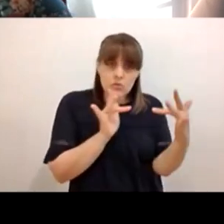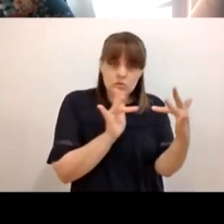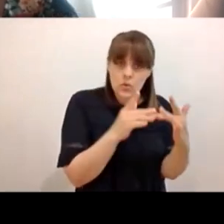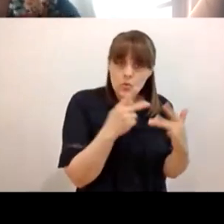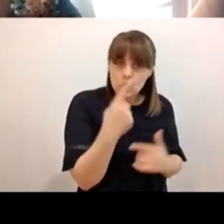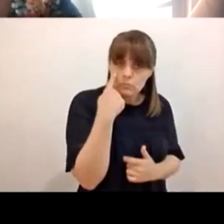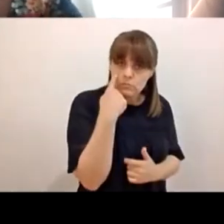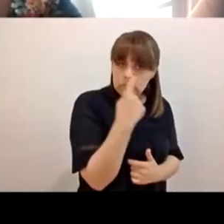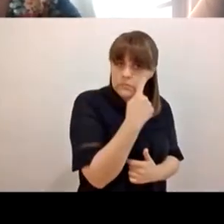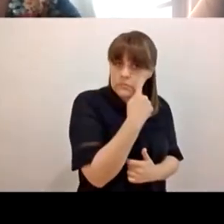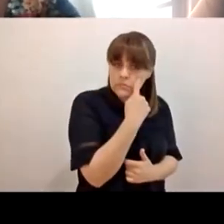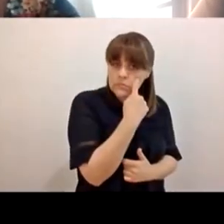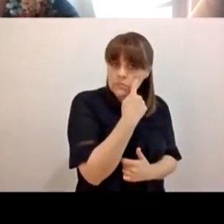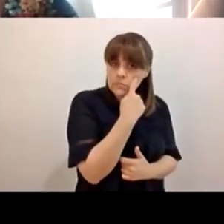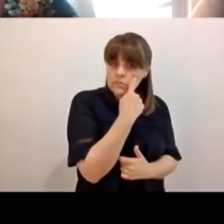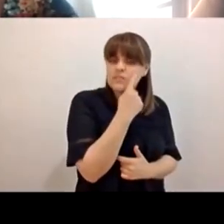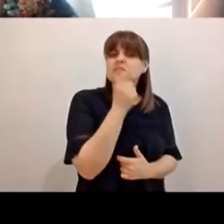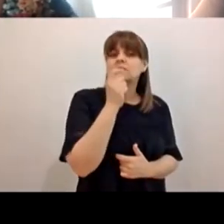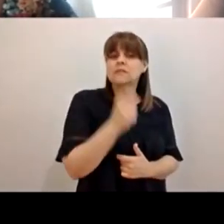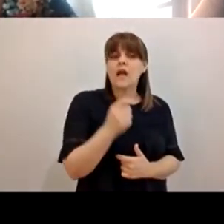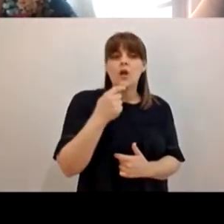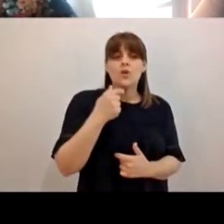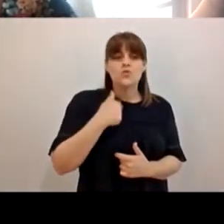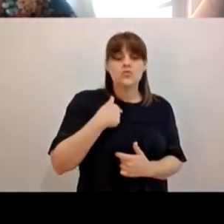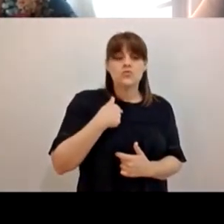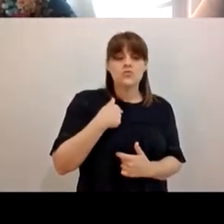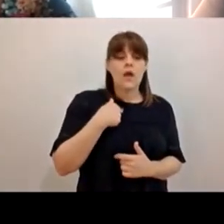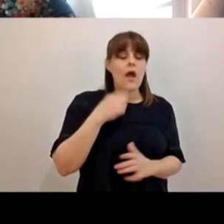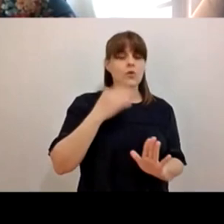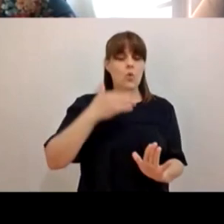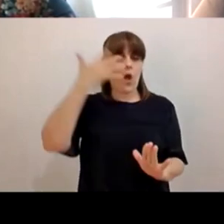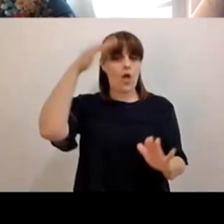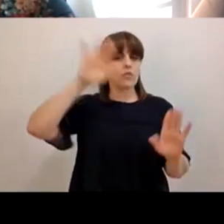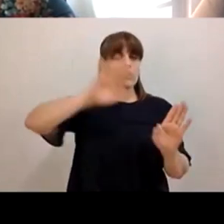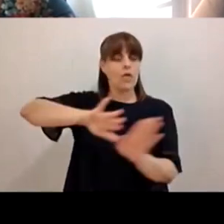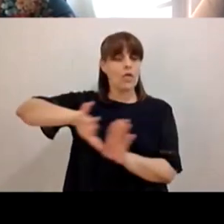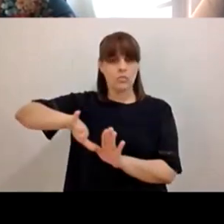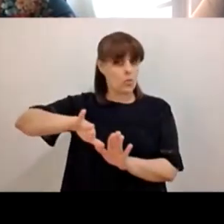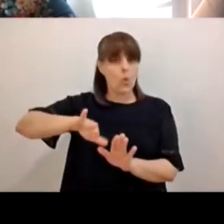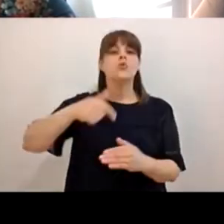quiere decir que yo olvido que soy el adulto responsable